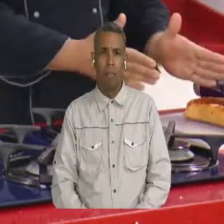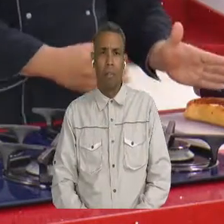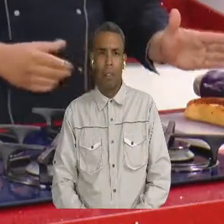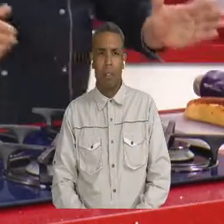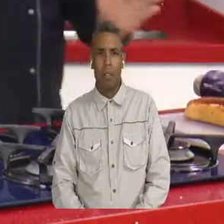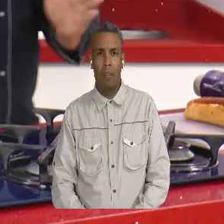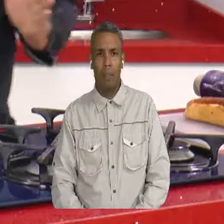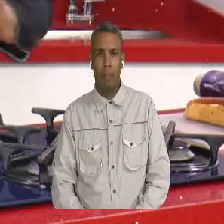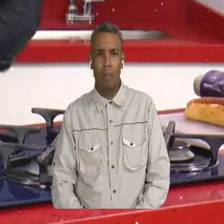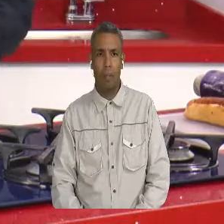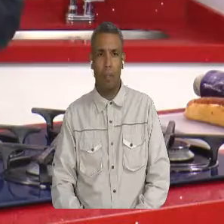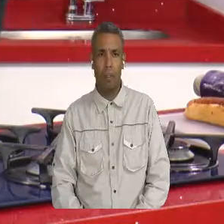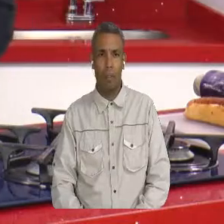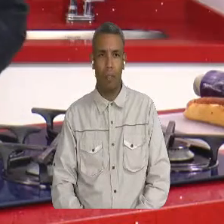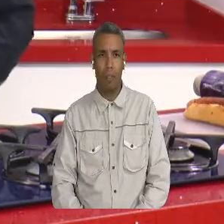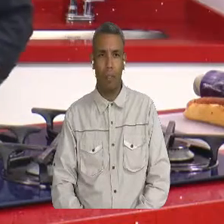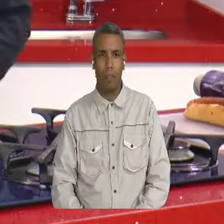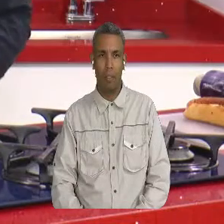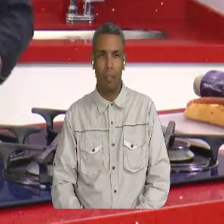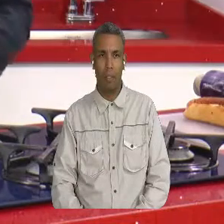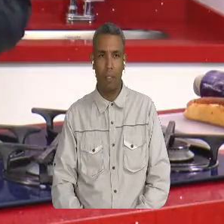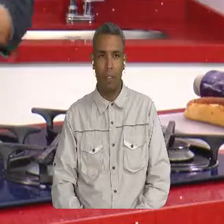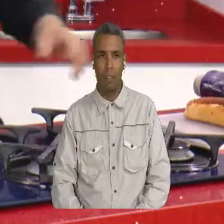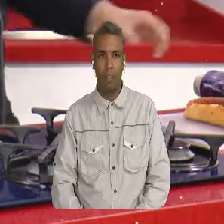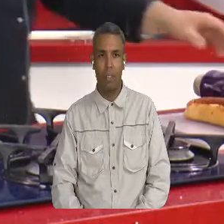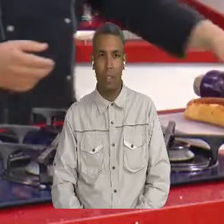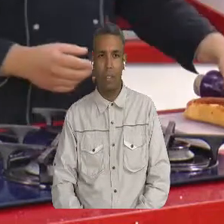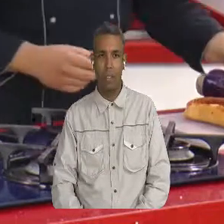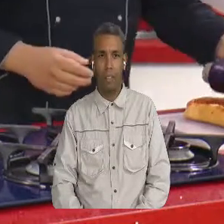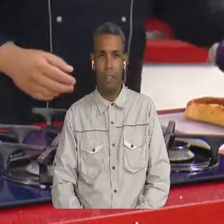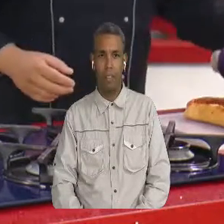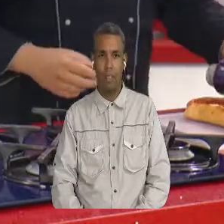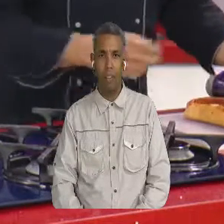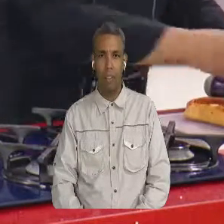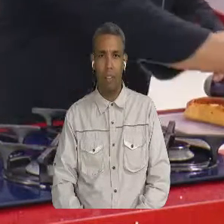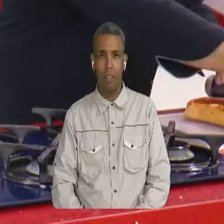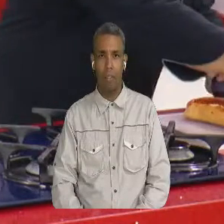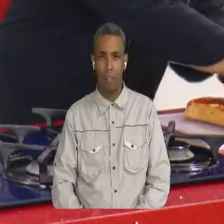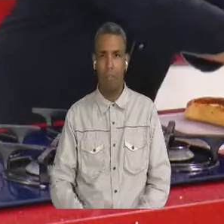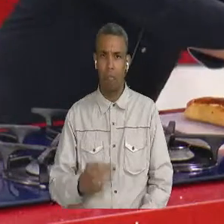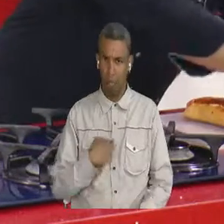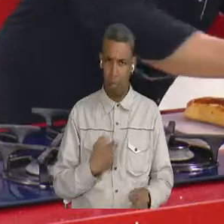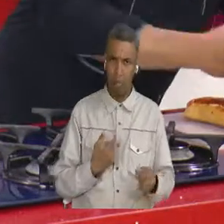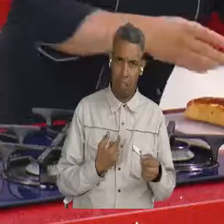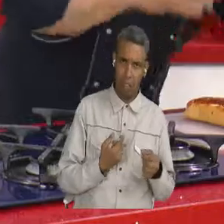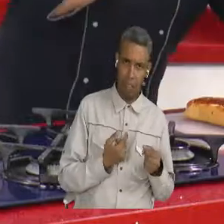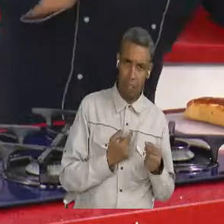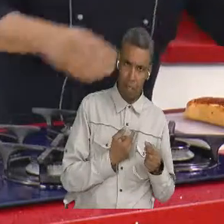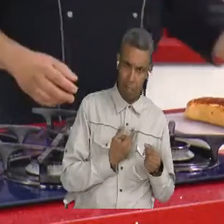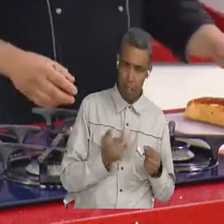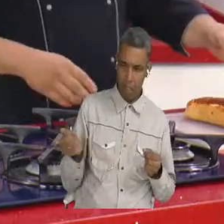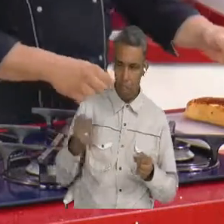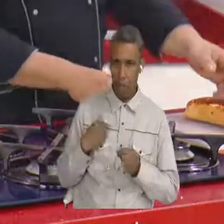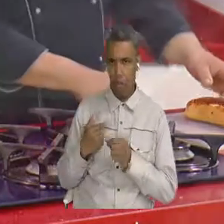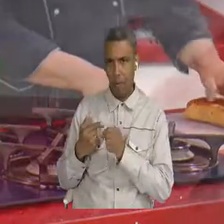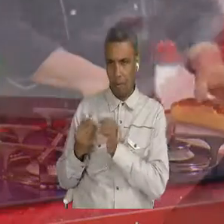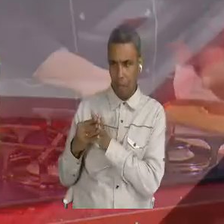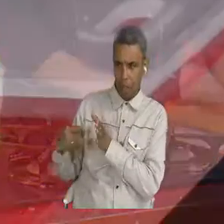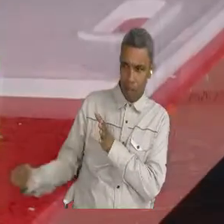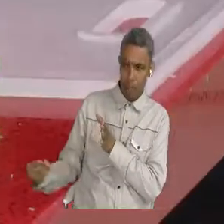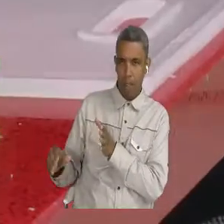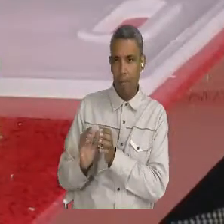una preparación y la idea es que usted haga la otra. Ajá. Bueno, que aprenda a prepararlo. Excelente. Para que le mostremos a las amas de casa